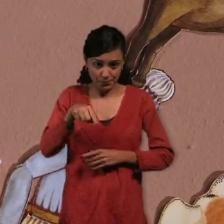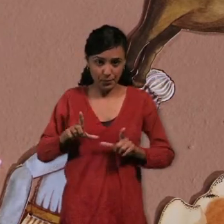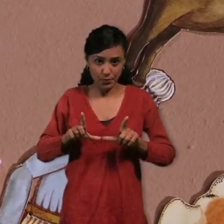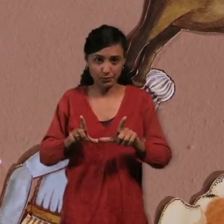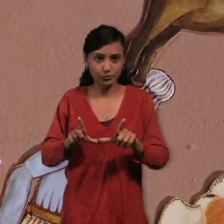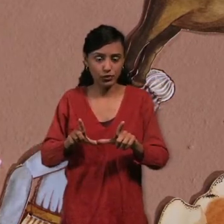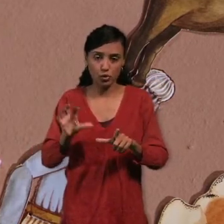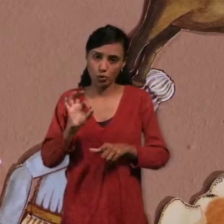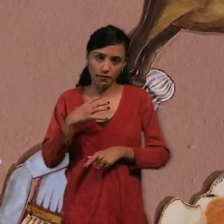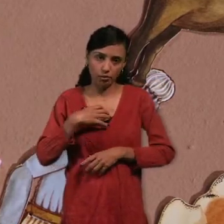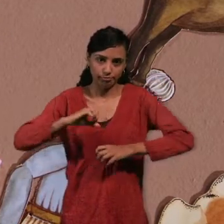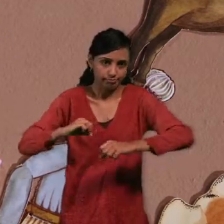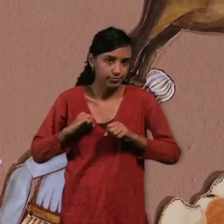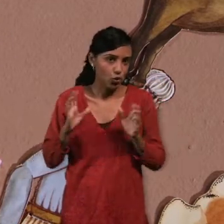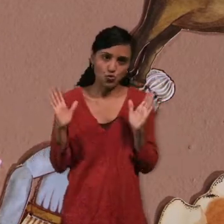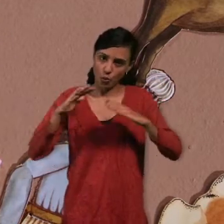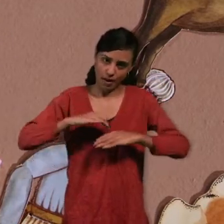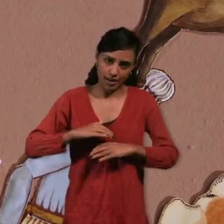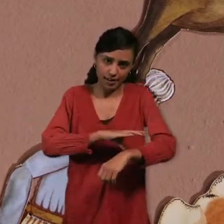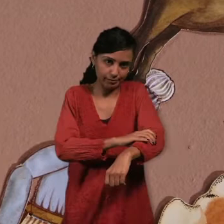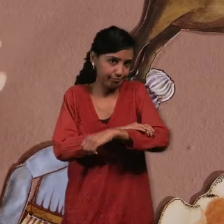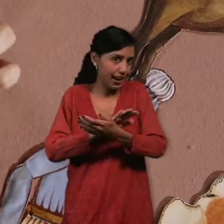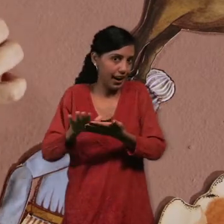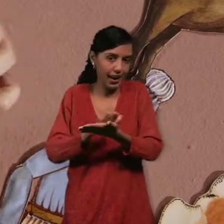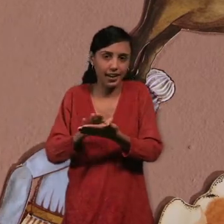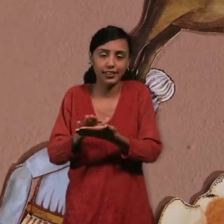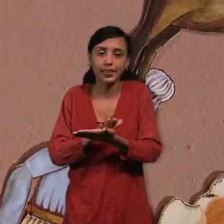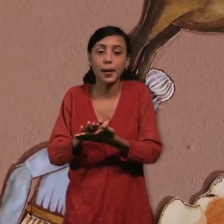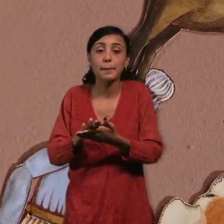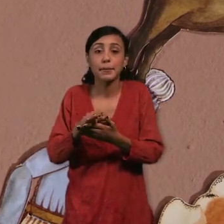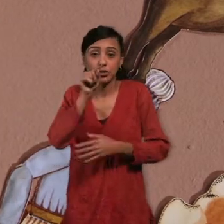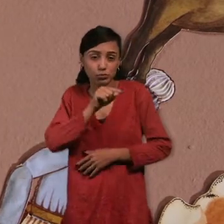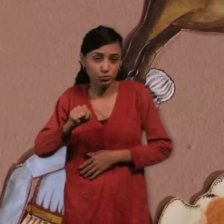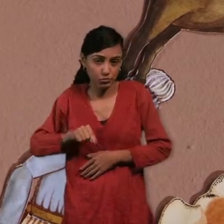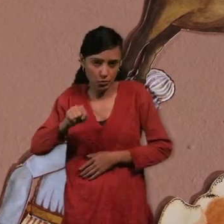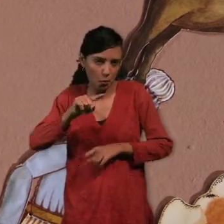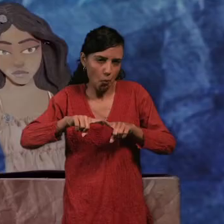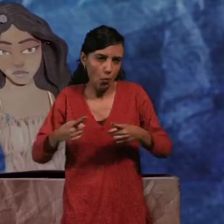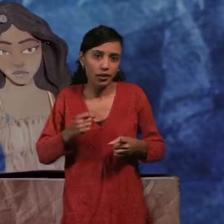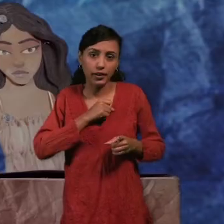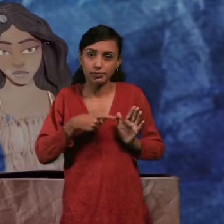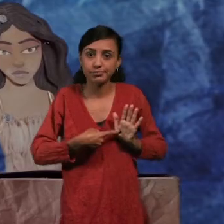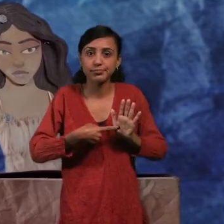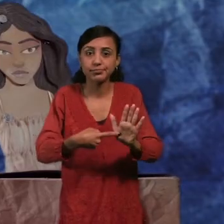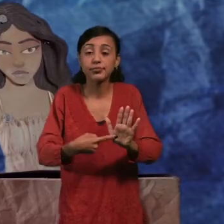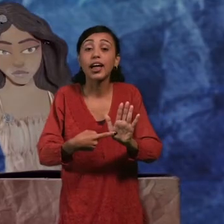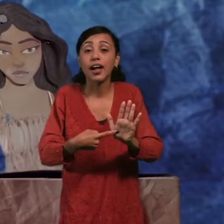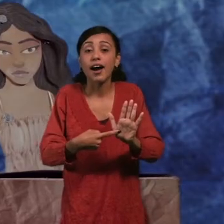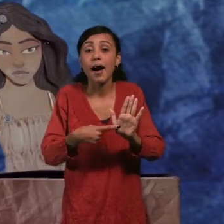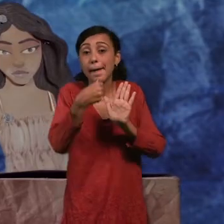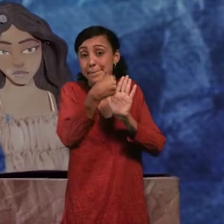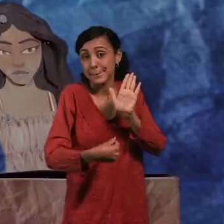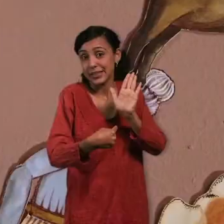aún no tiene las articulaciones, pero lo he hecho a esprofeso para mostrarles algo. Cuando tenemos el personaje